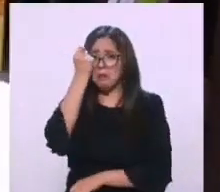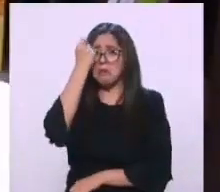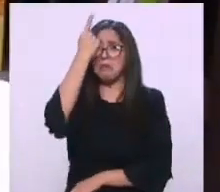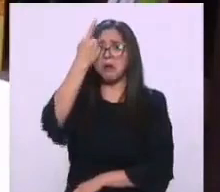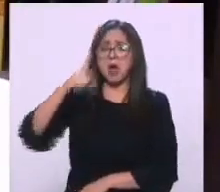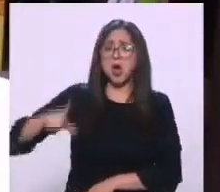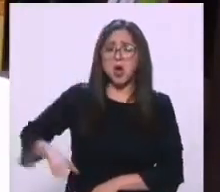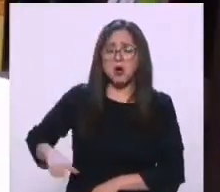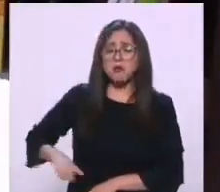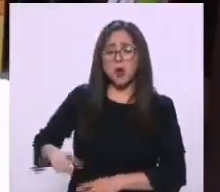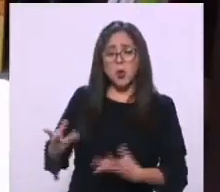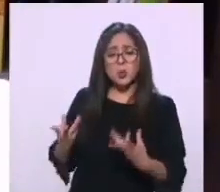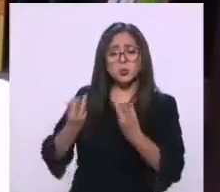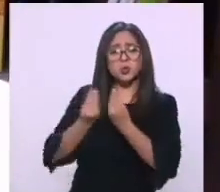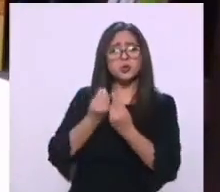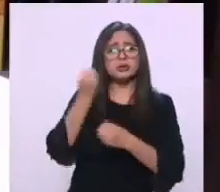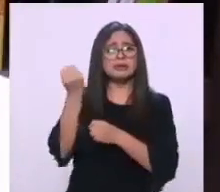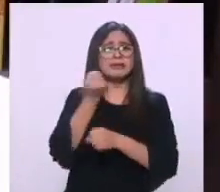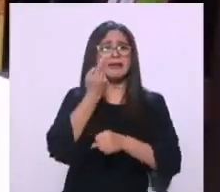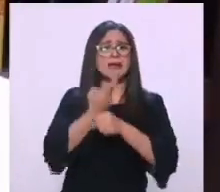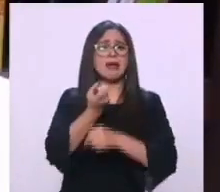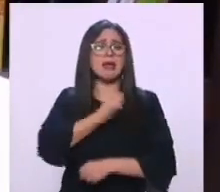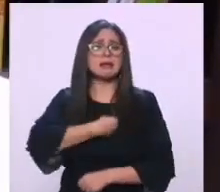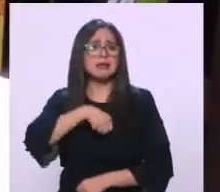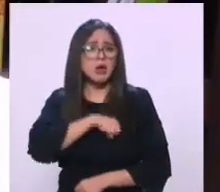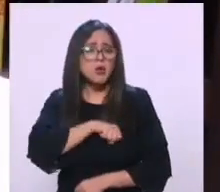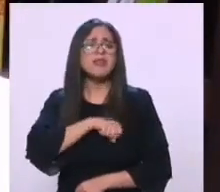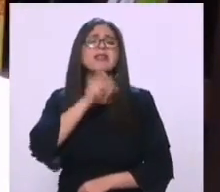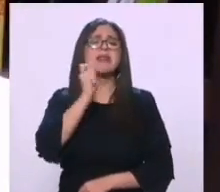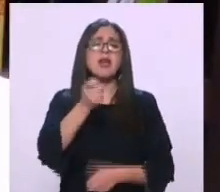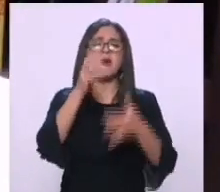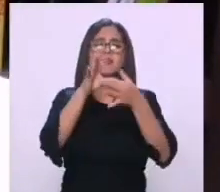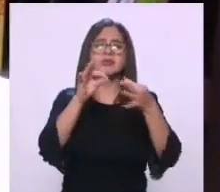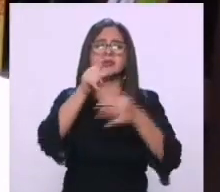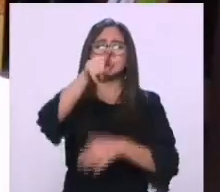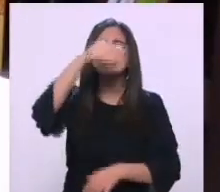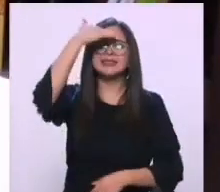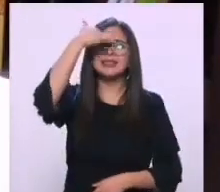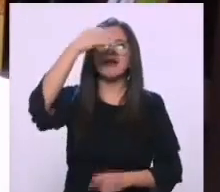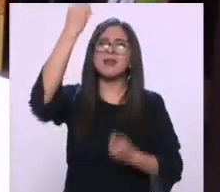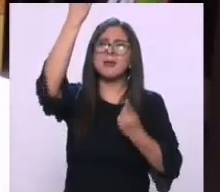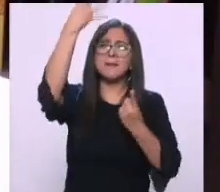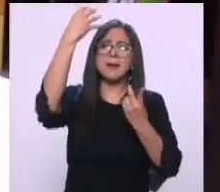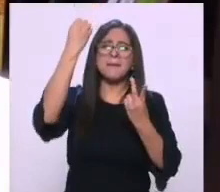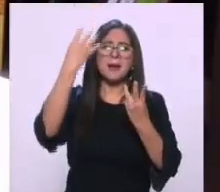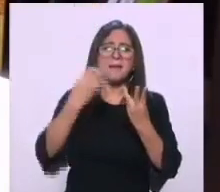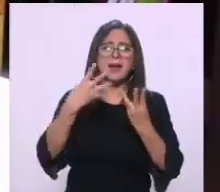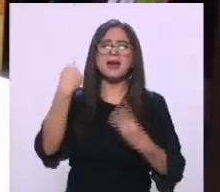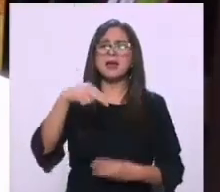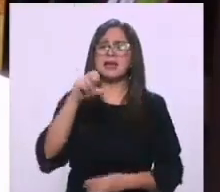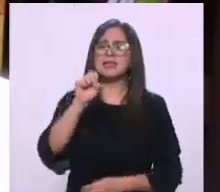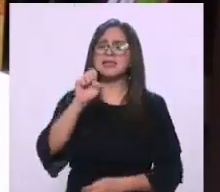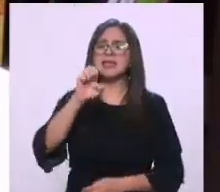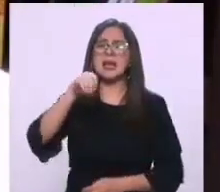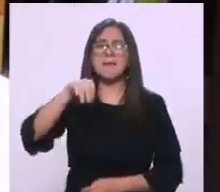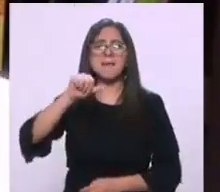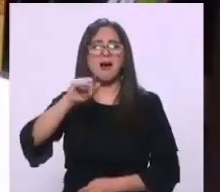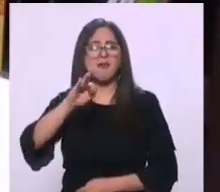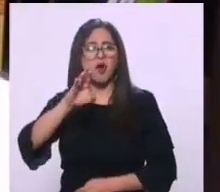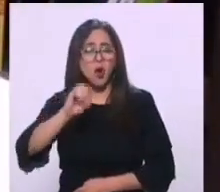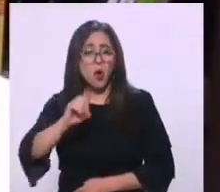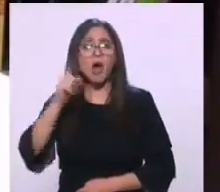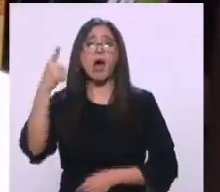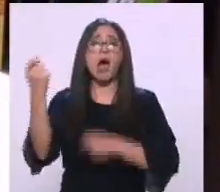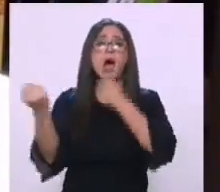de la Secretaría de Salud, el utilizar semáforos que todo el mundo conoce su significado. En este caso, en lugar de con 3,